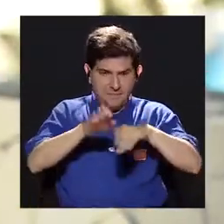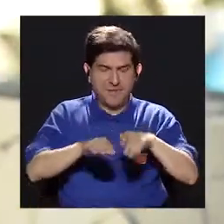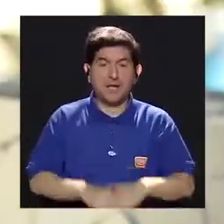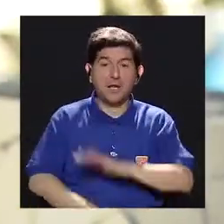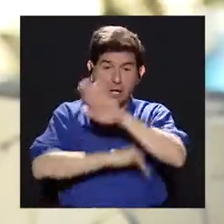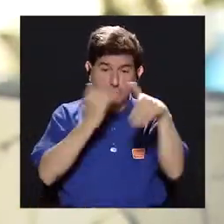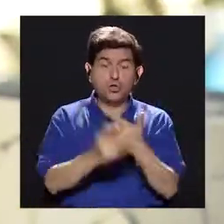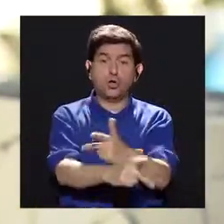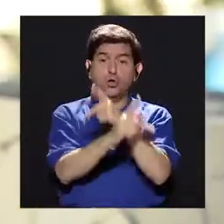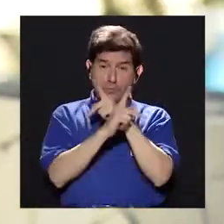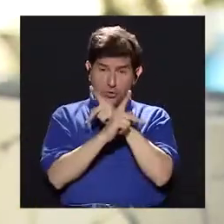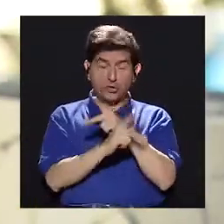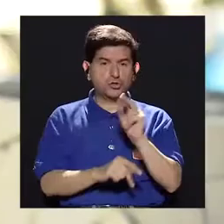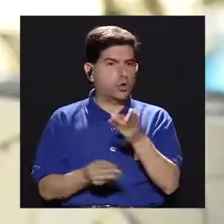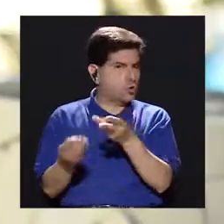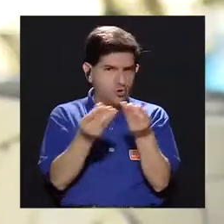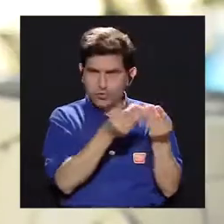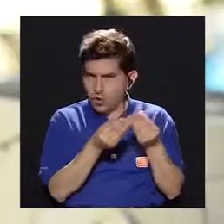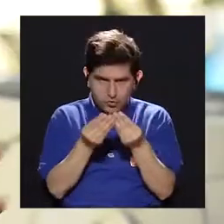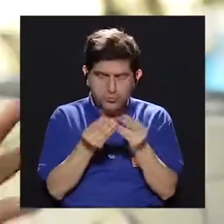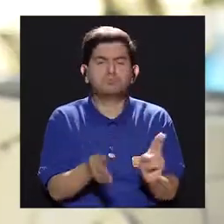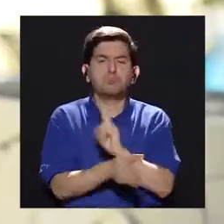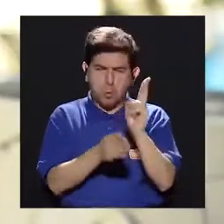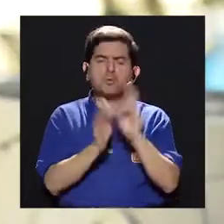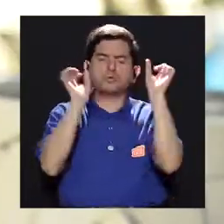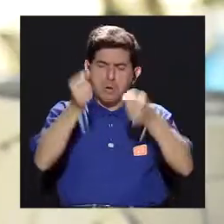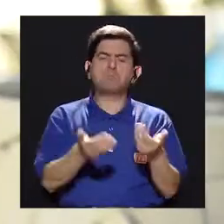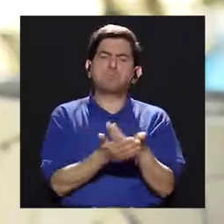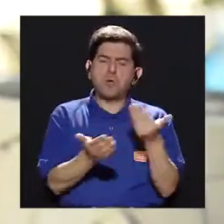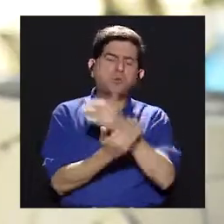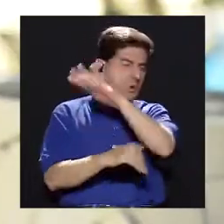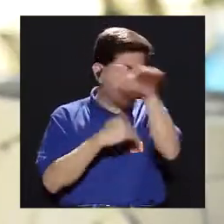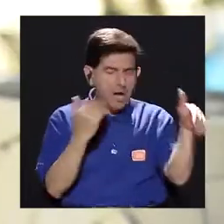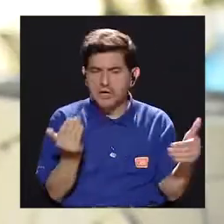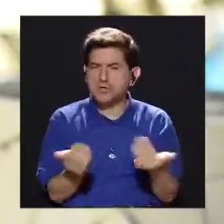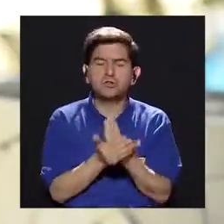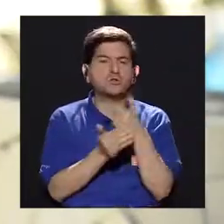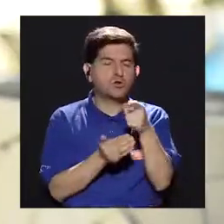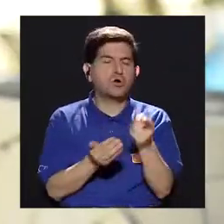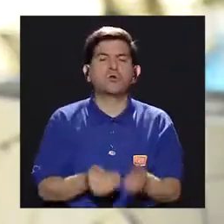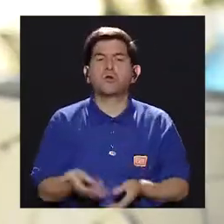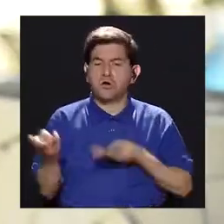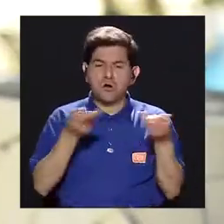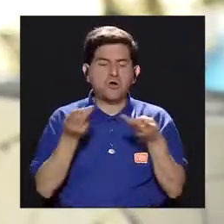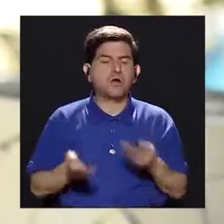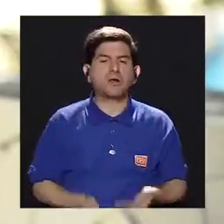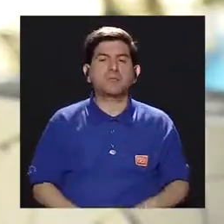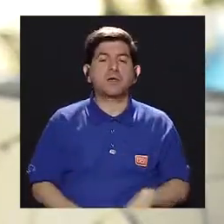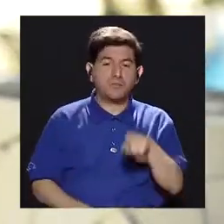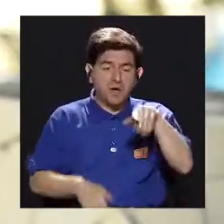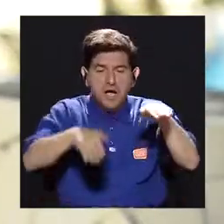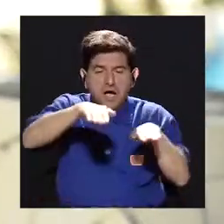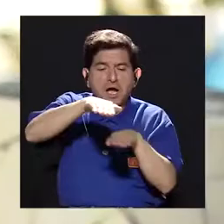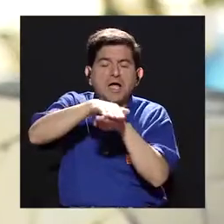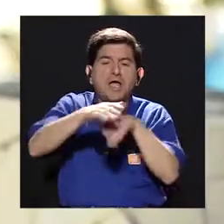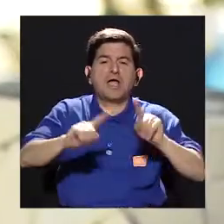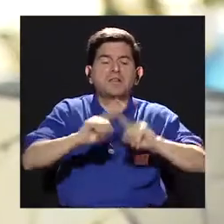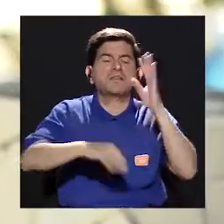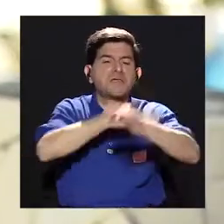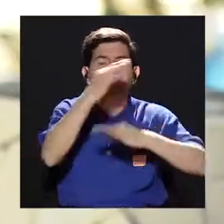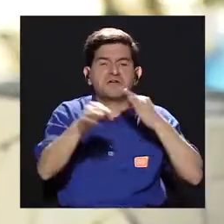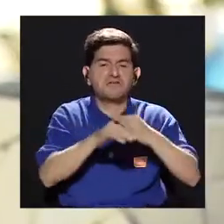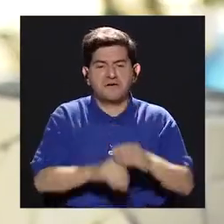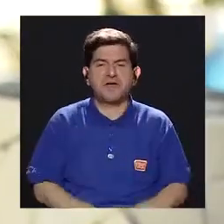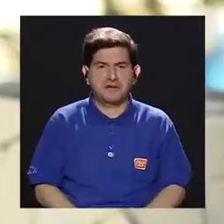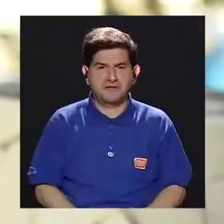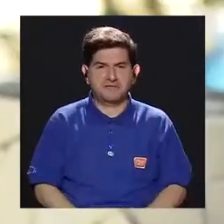todo lo que sea protección, que no sean sustancias, usen y pueden probar todo lo que hay en el mercado, almohadillas de geles de silicón, de